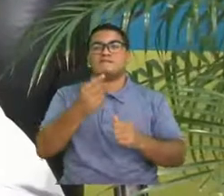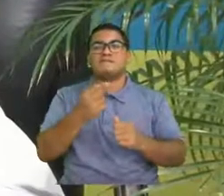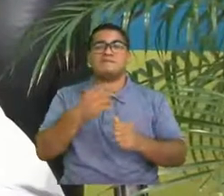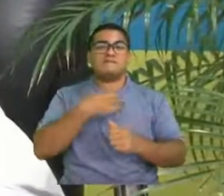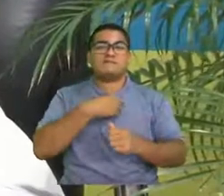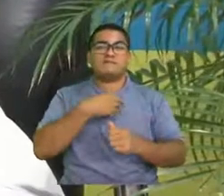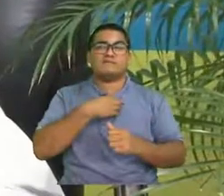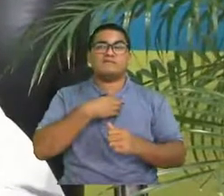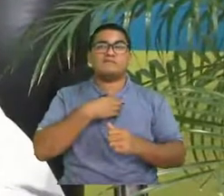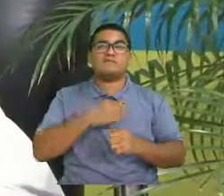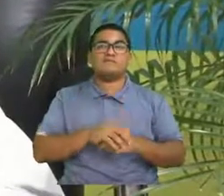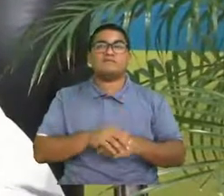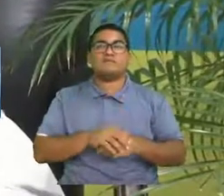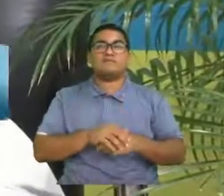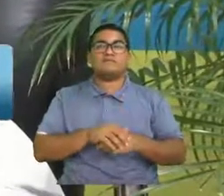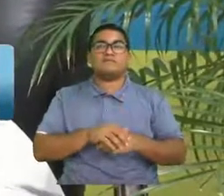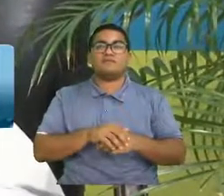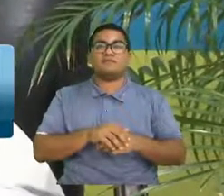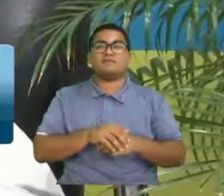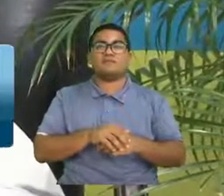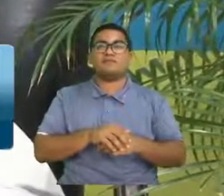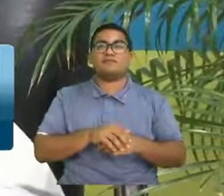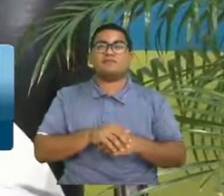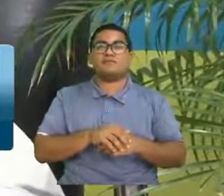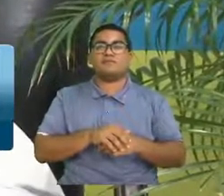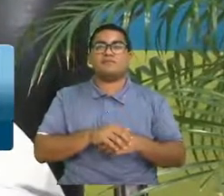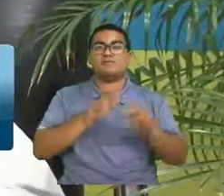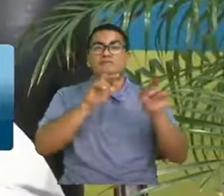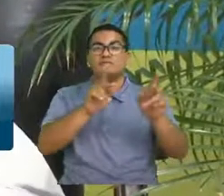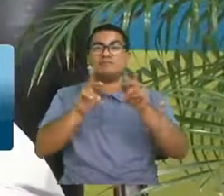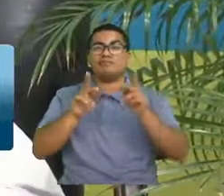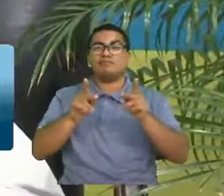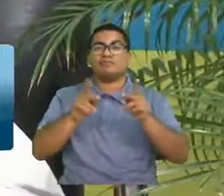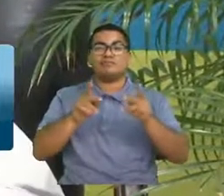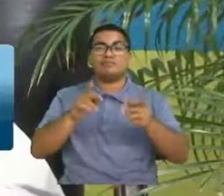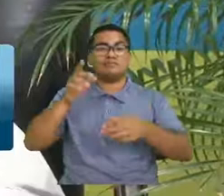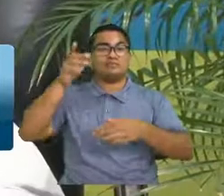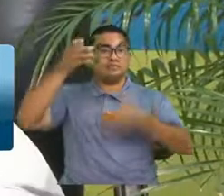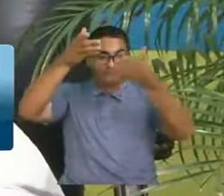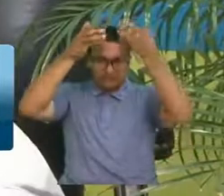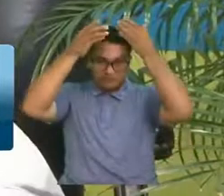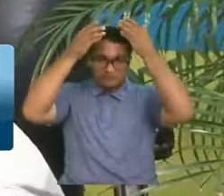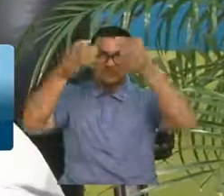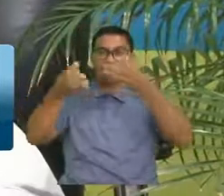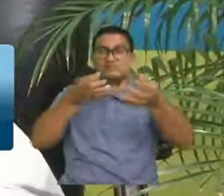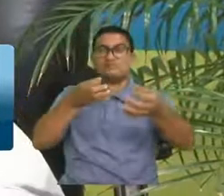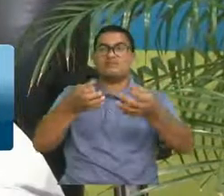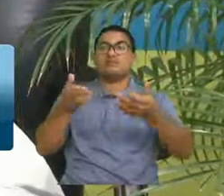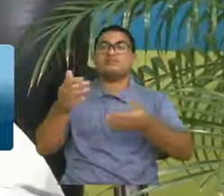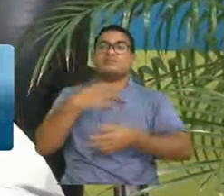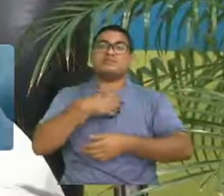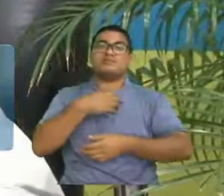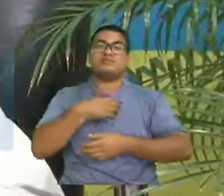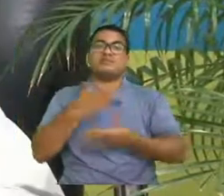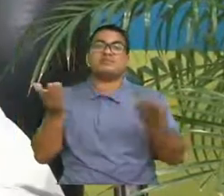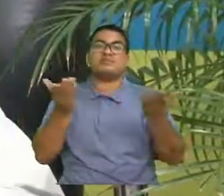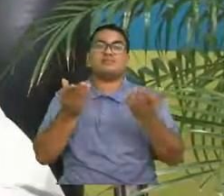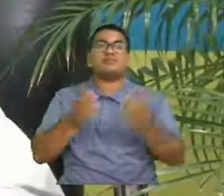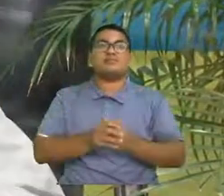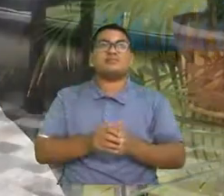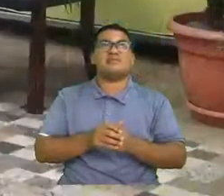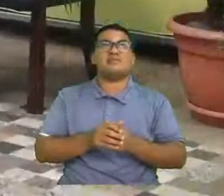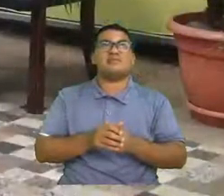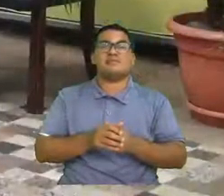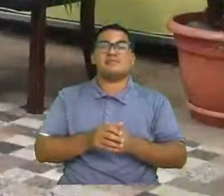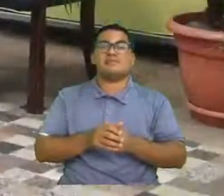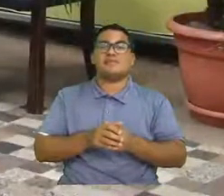que vaya. Ahora, si para el padre, que el personal de salud revise la tarjeta y le dé la indicación de lo que le corresponde. Si el padre de